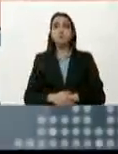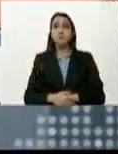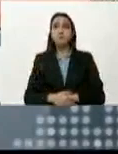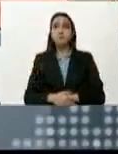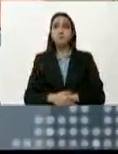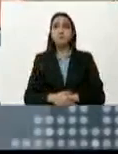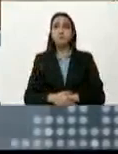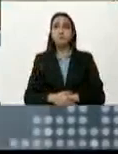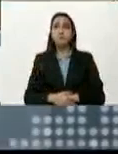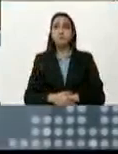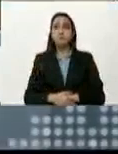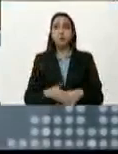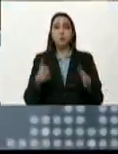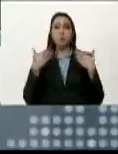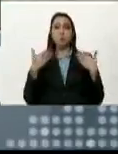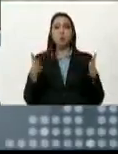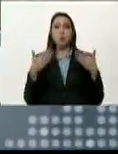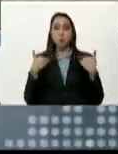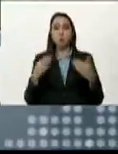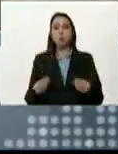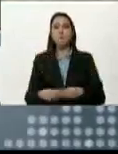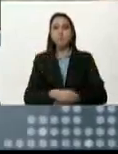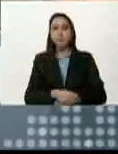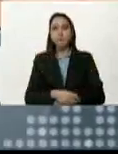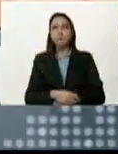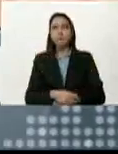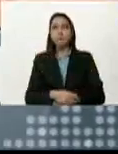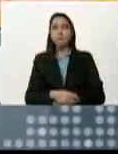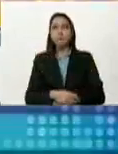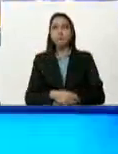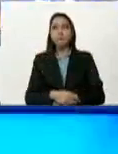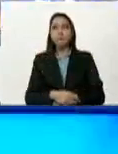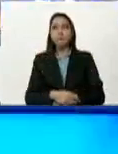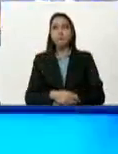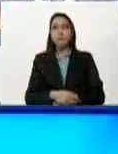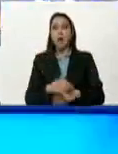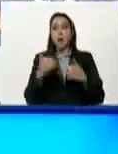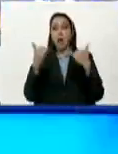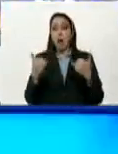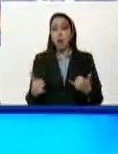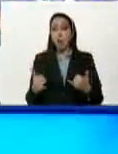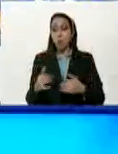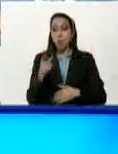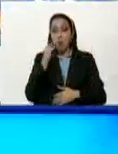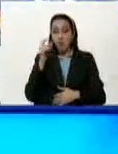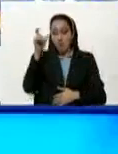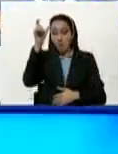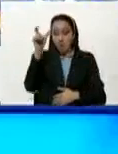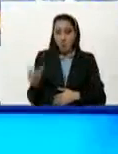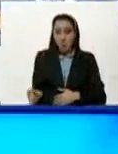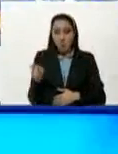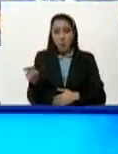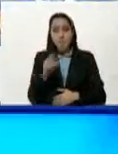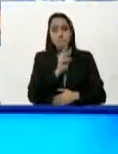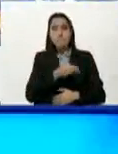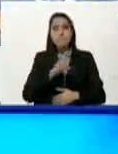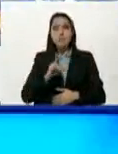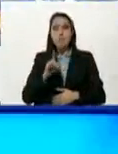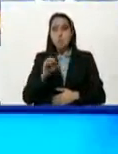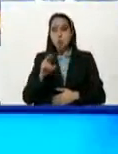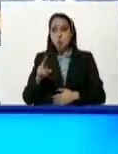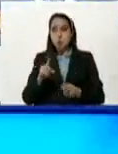de la calor que está pegando aquí en esta industria ahora pedro malaver rubén